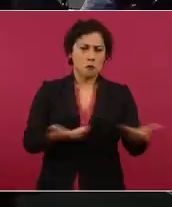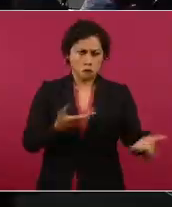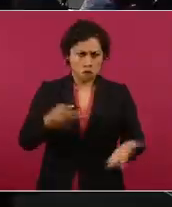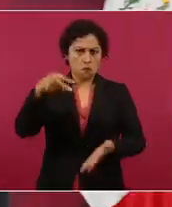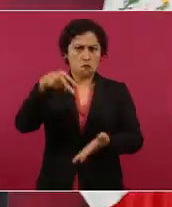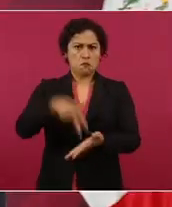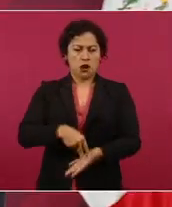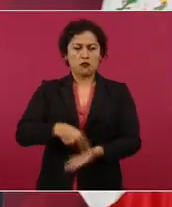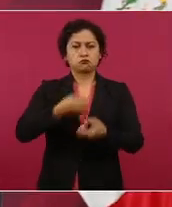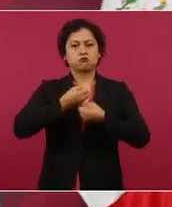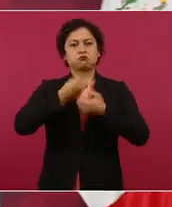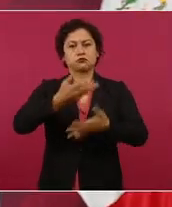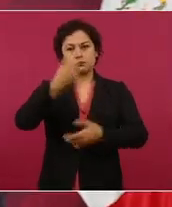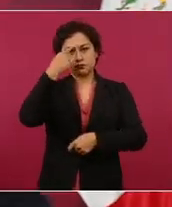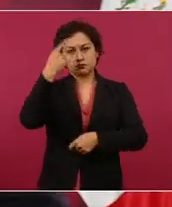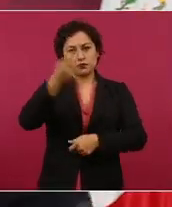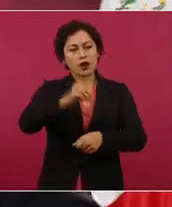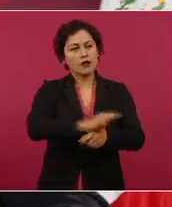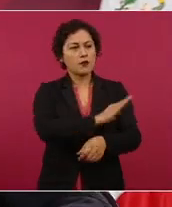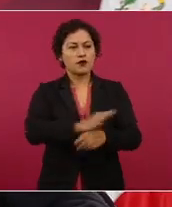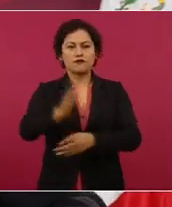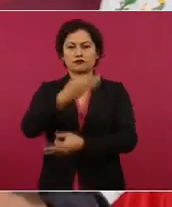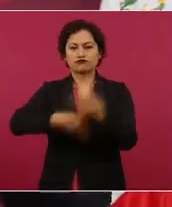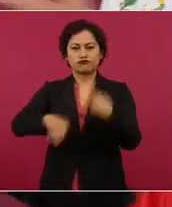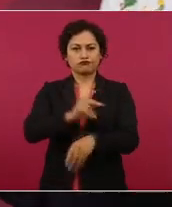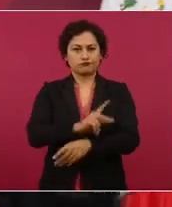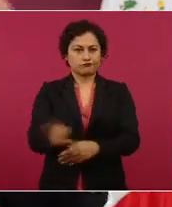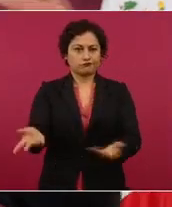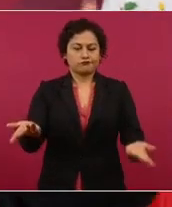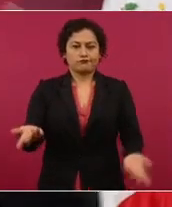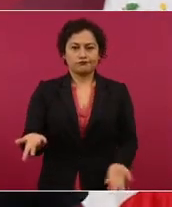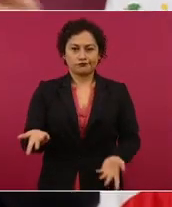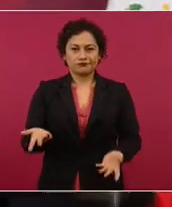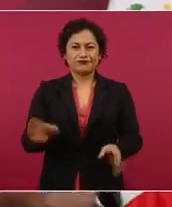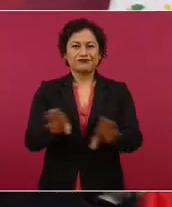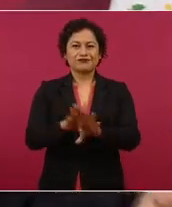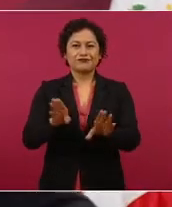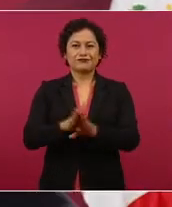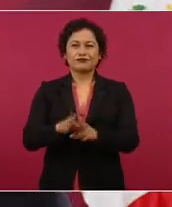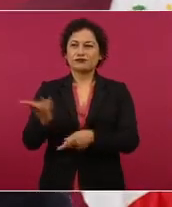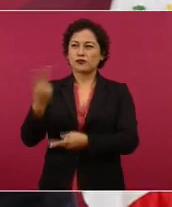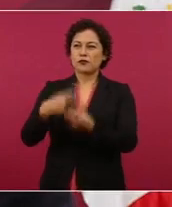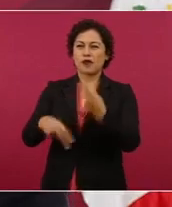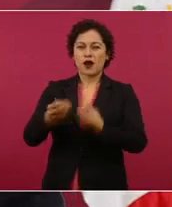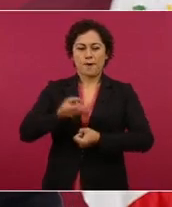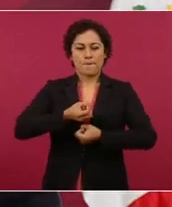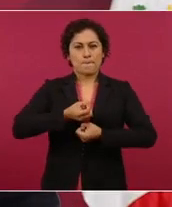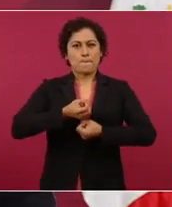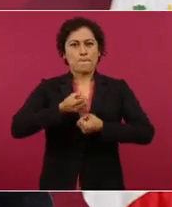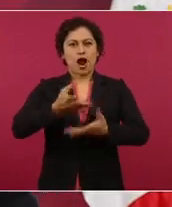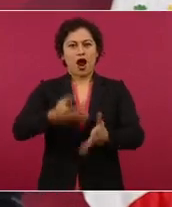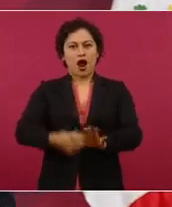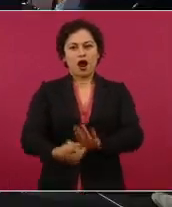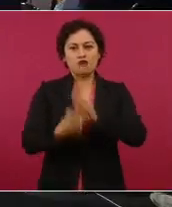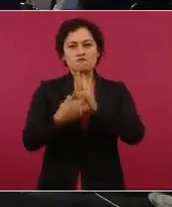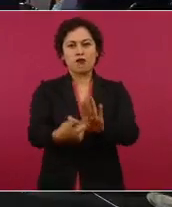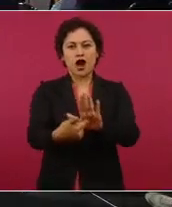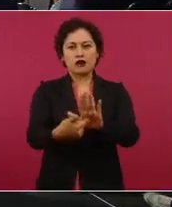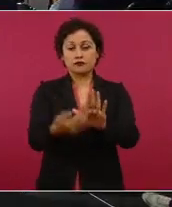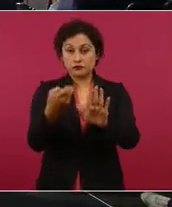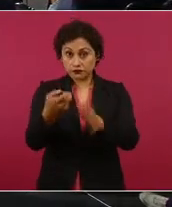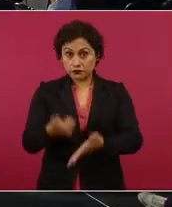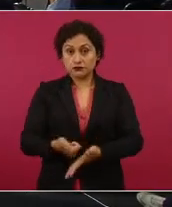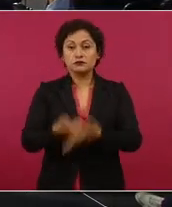todos. Y el ventilar las cosas ayuda mucho, porque está